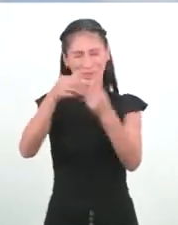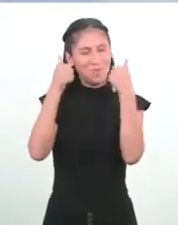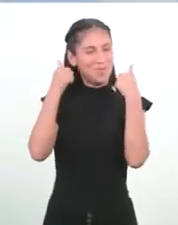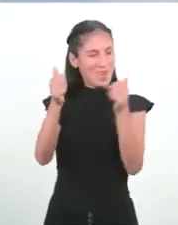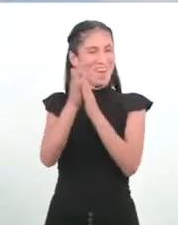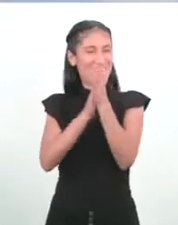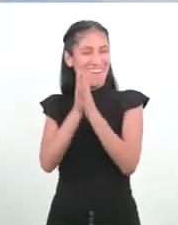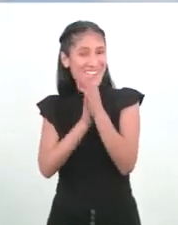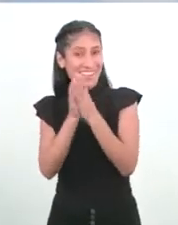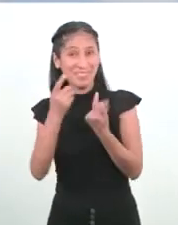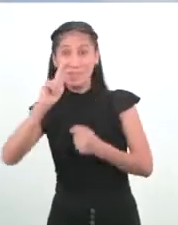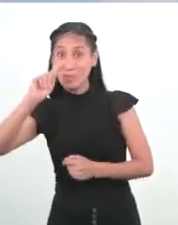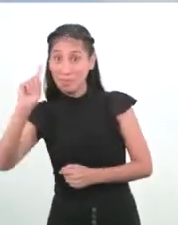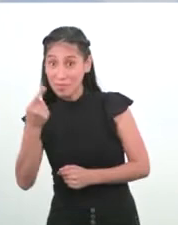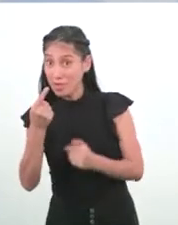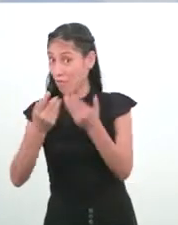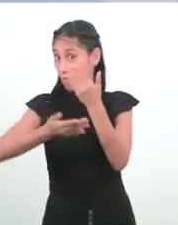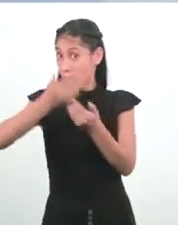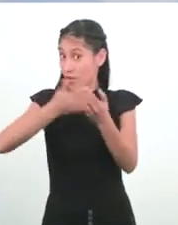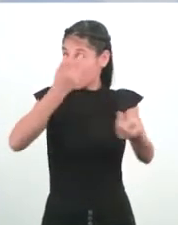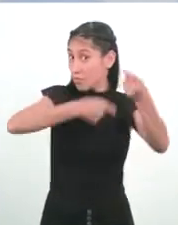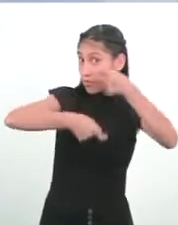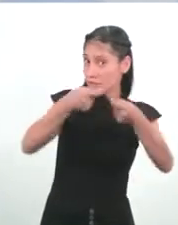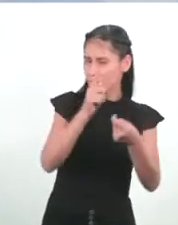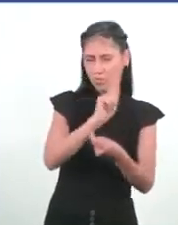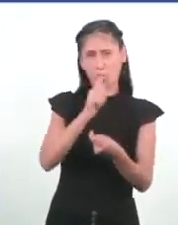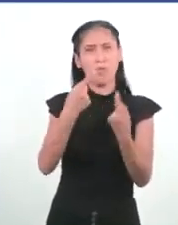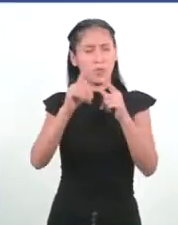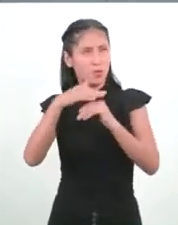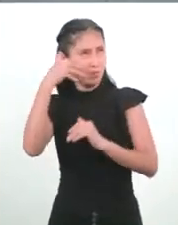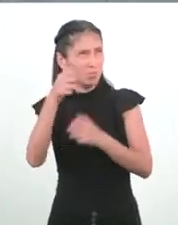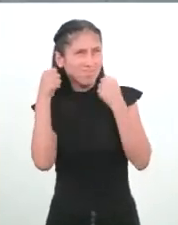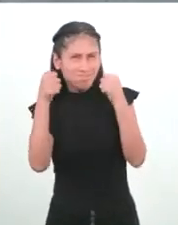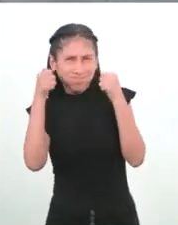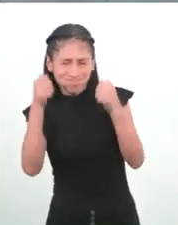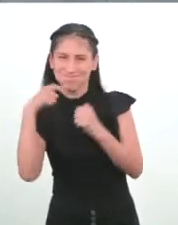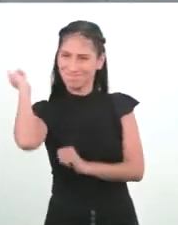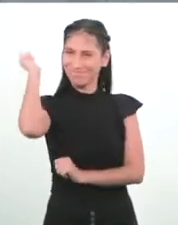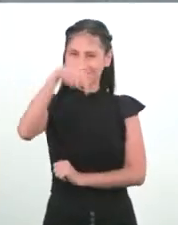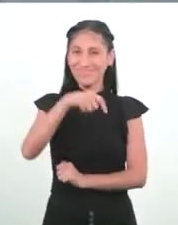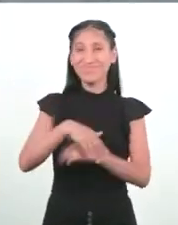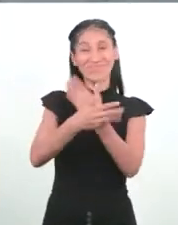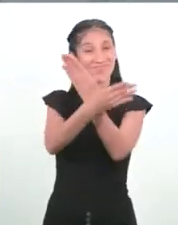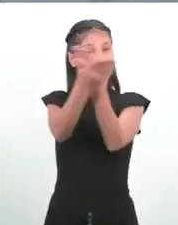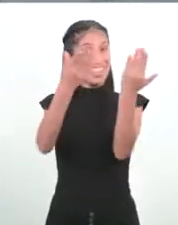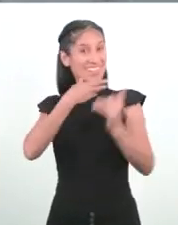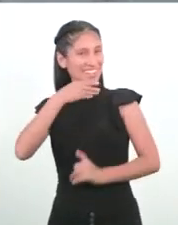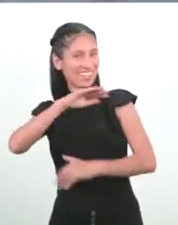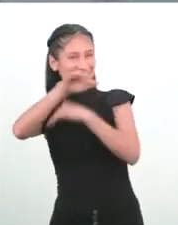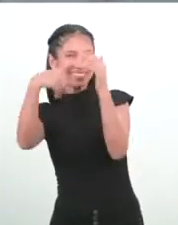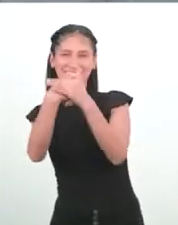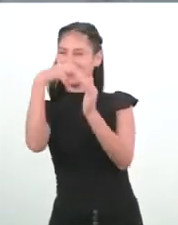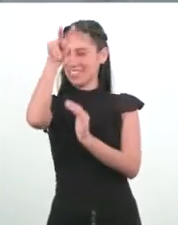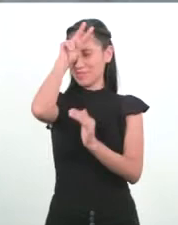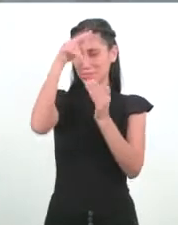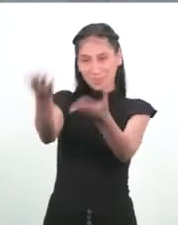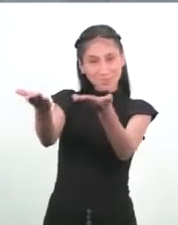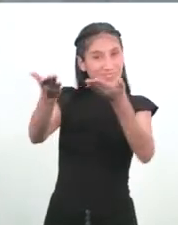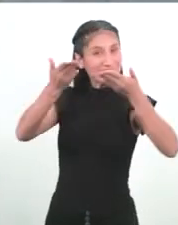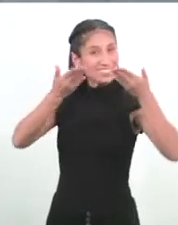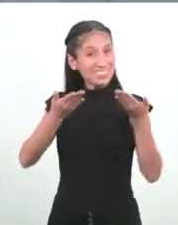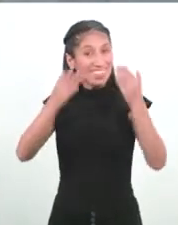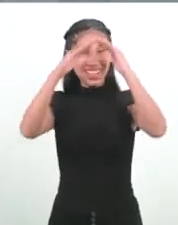gran desafío que requiera tanta perseverancia. Chicos y chicas de todo el Perú, bienvenidas